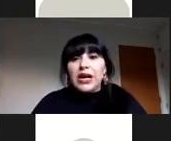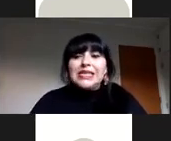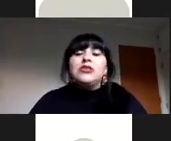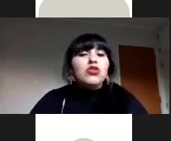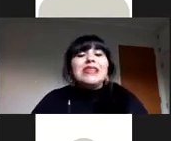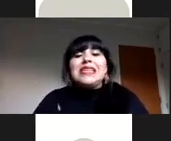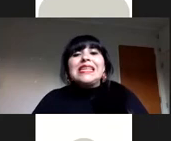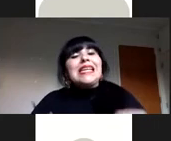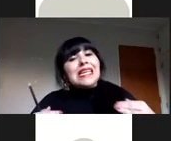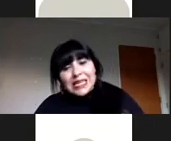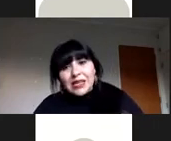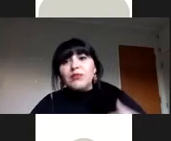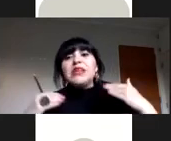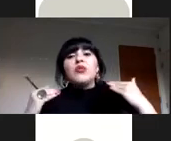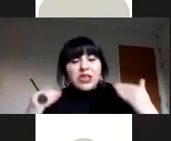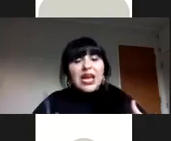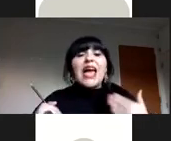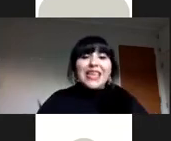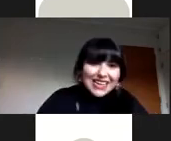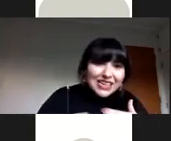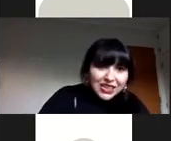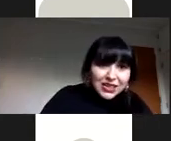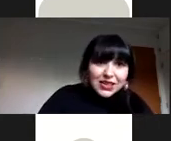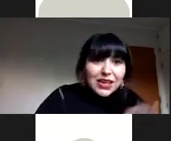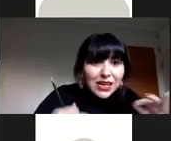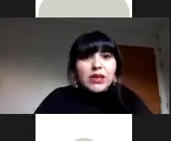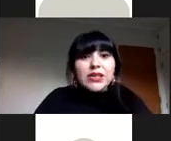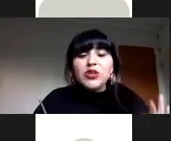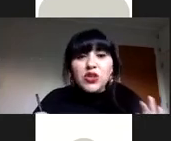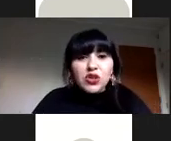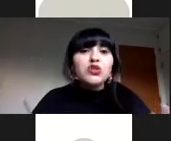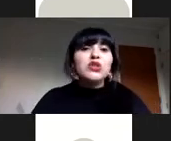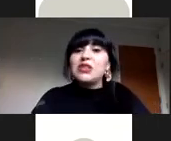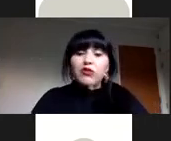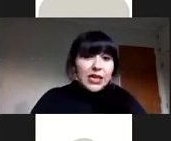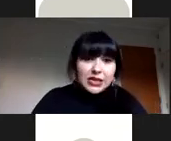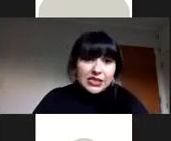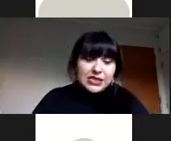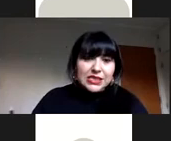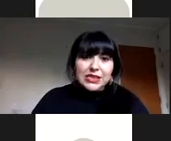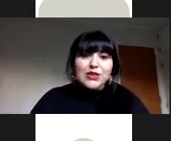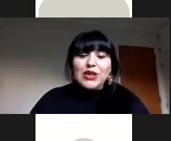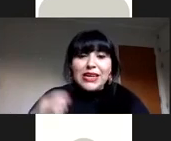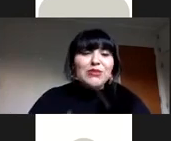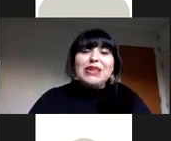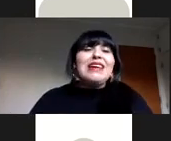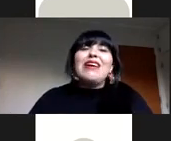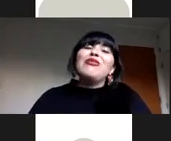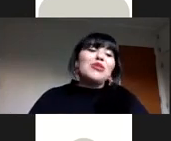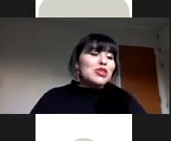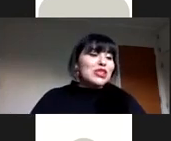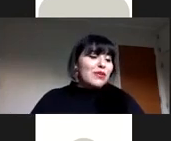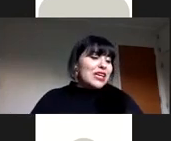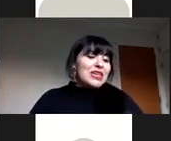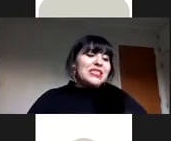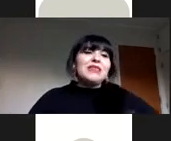lucas. Y uno va a tener que leer, hoy día hay que leer lenguaje emoticón, o si no, estáis fuera. He hablado con un